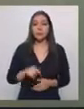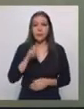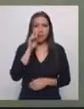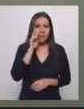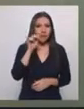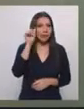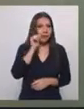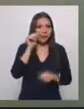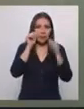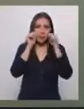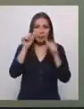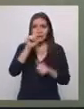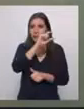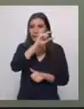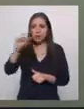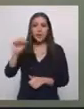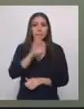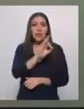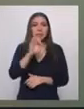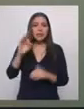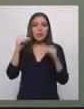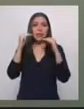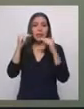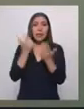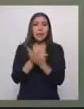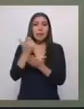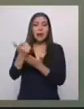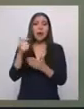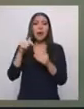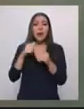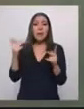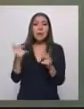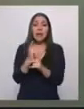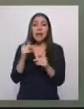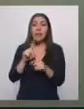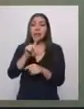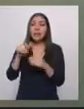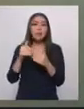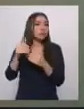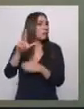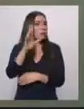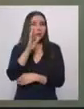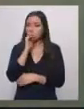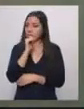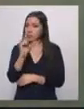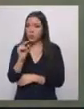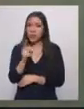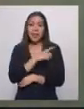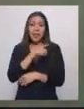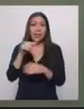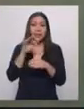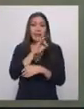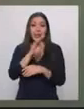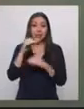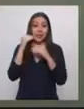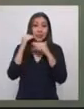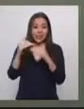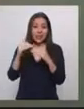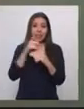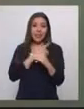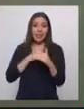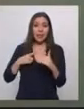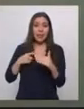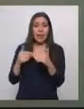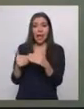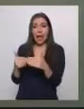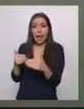límite de pago. No podemos pasarnos de ahí y debe de ser mucho antes, como tú mencionas, de esa fecha que nos está estableciendo el banco